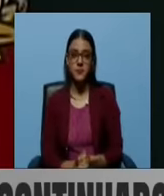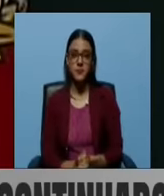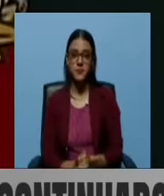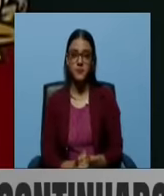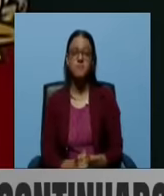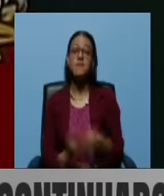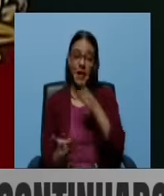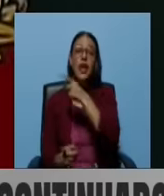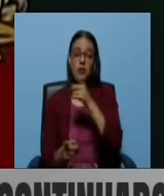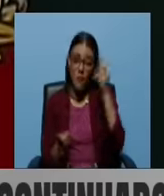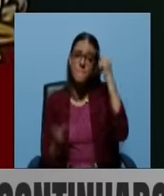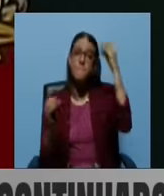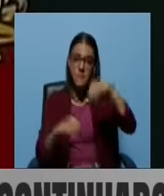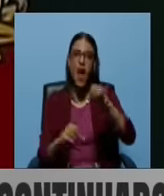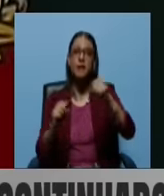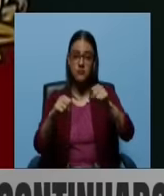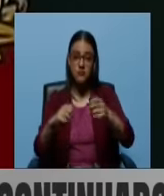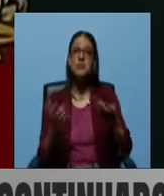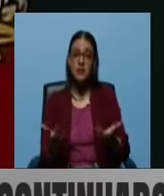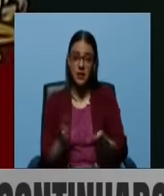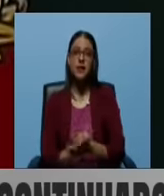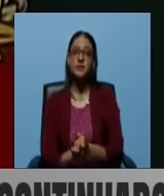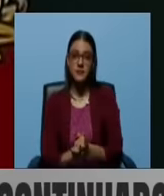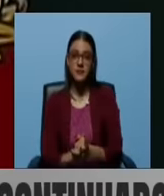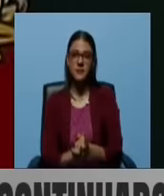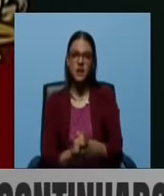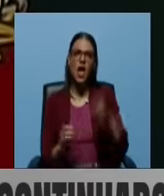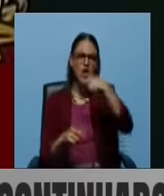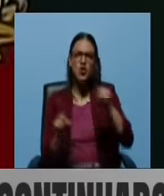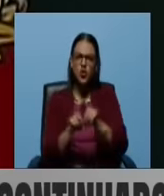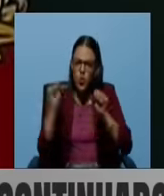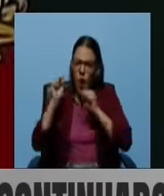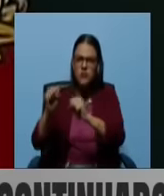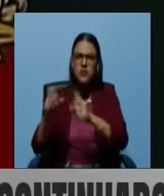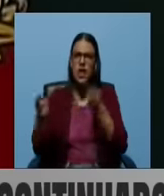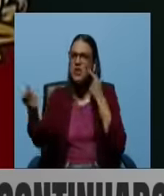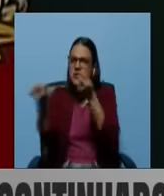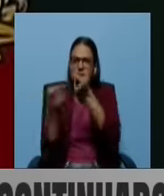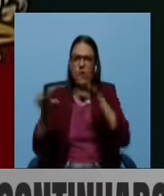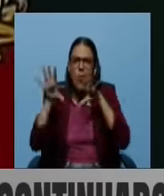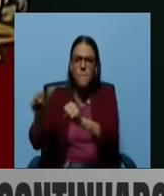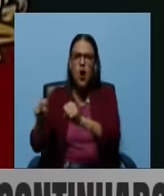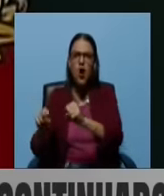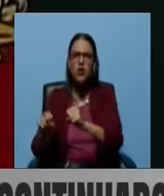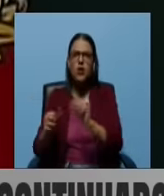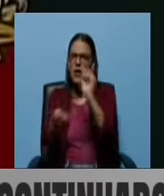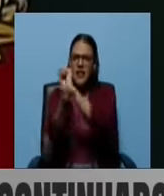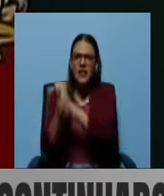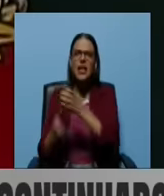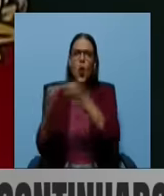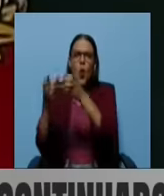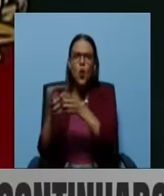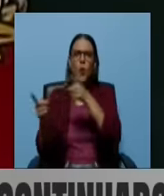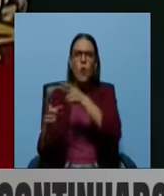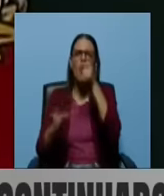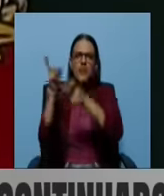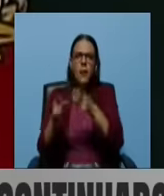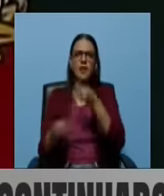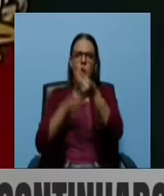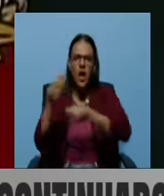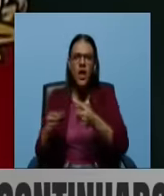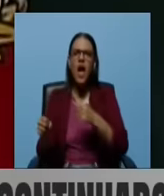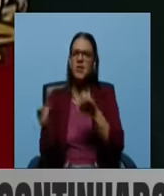Era su plan. Fueron neutralizados rápidamente, fueron detenidos un grupo de